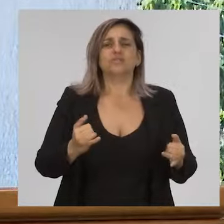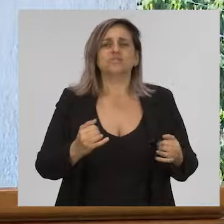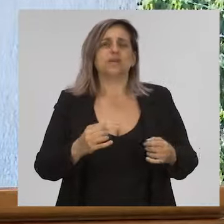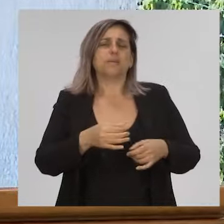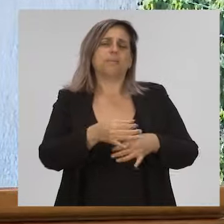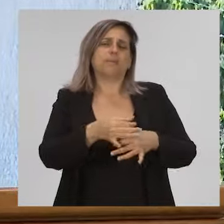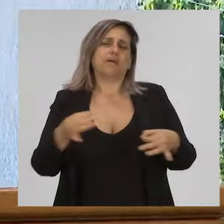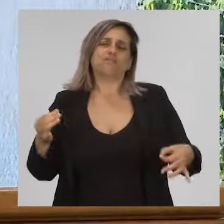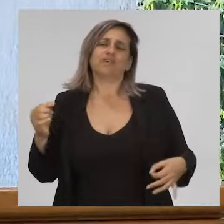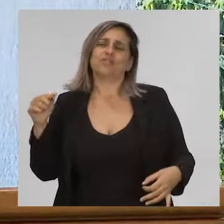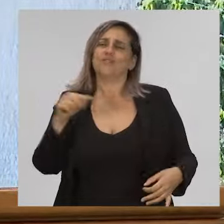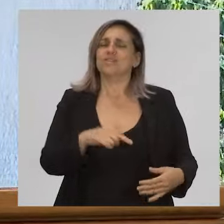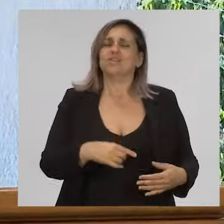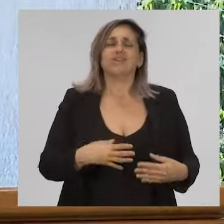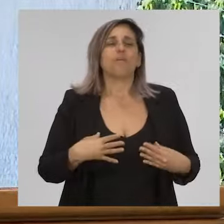Y no saben lo bien que me hizo venir.